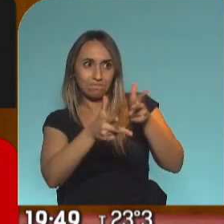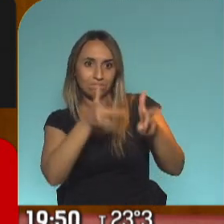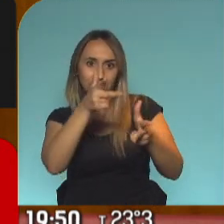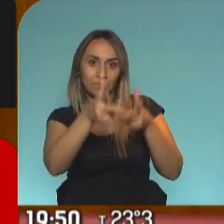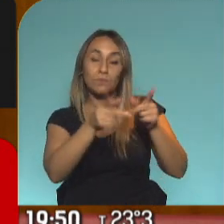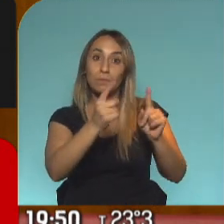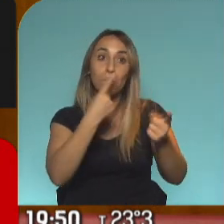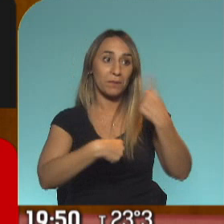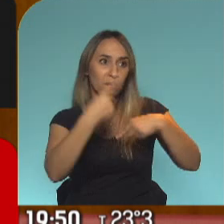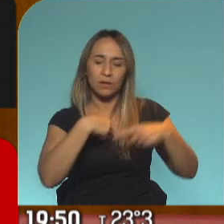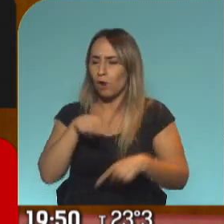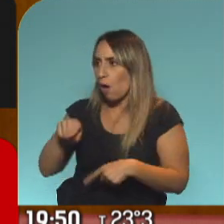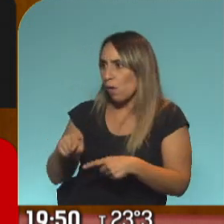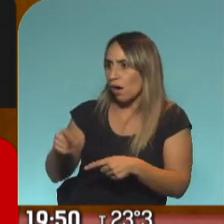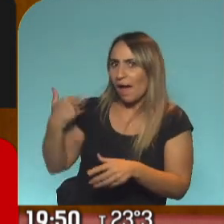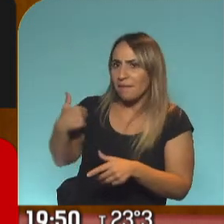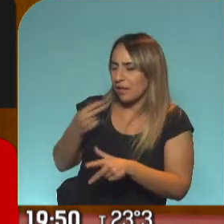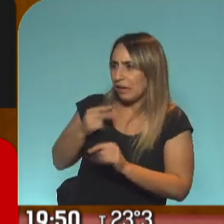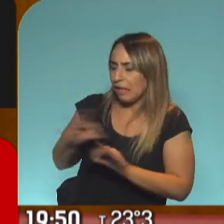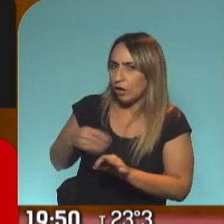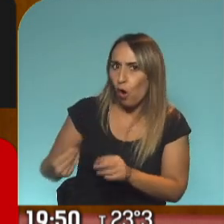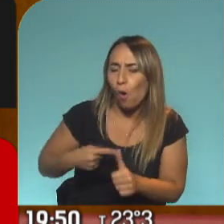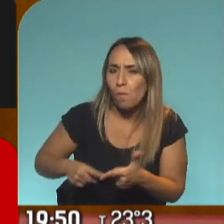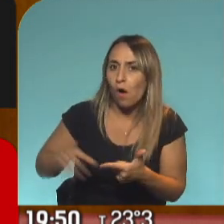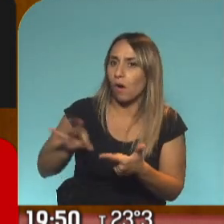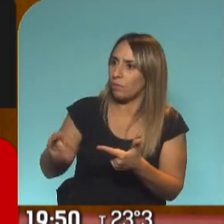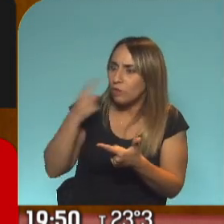hiciste nada, o cómo no te diste cuenta,